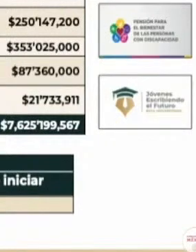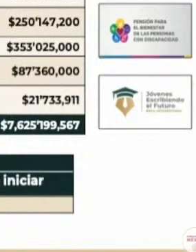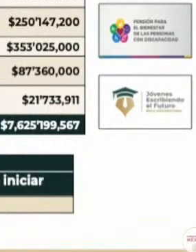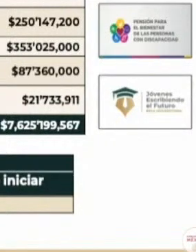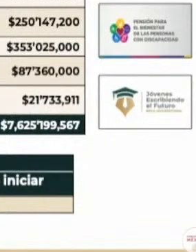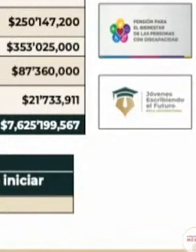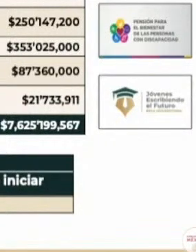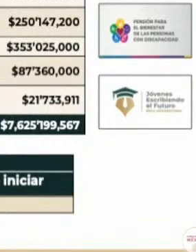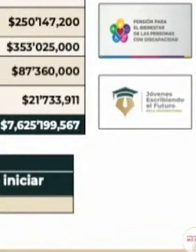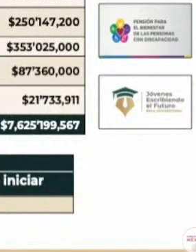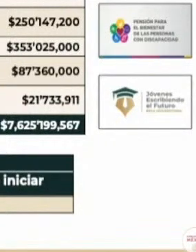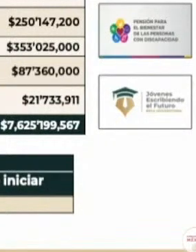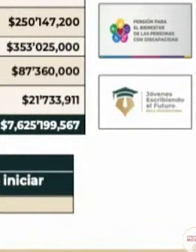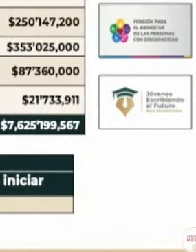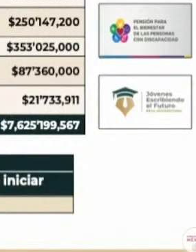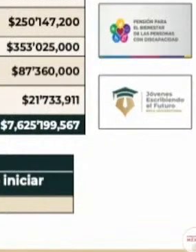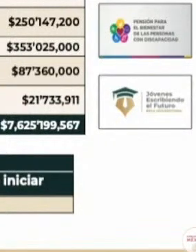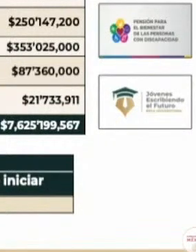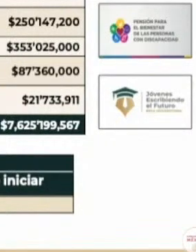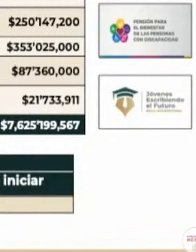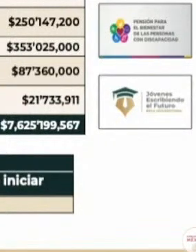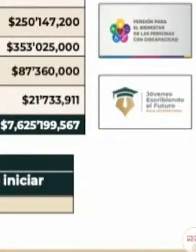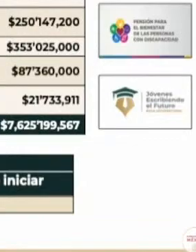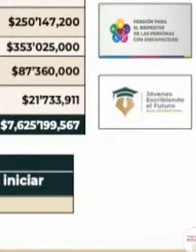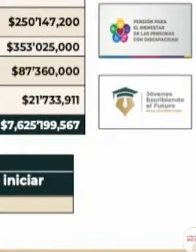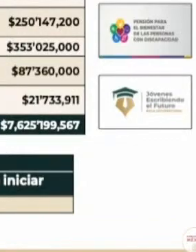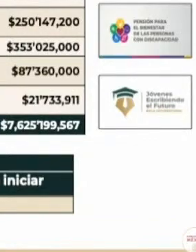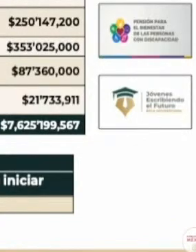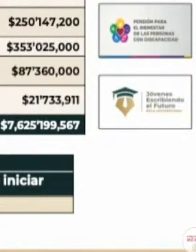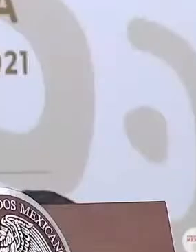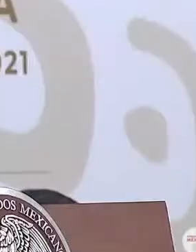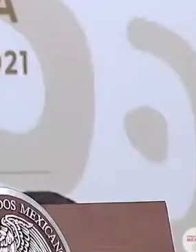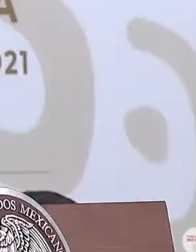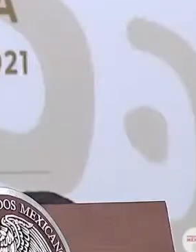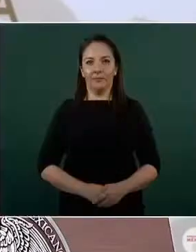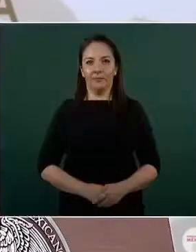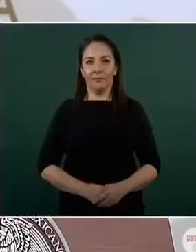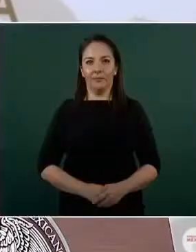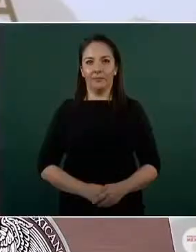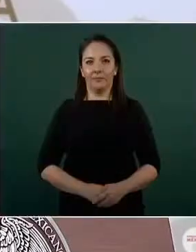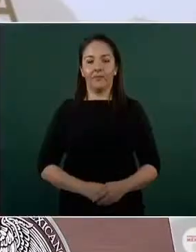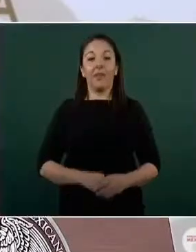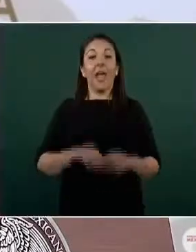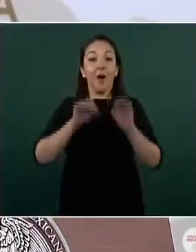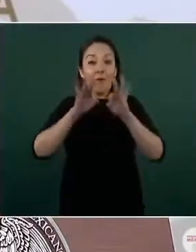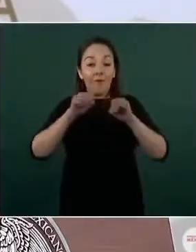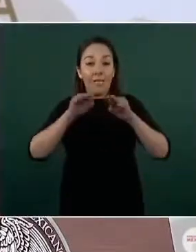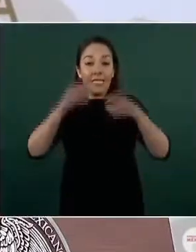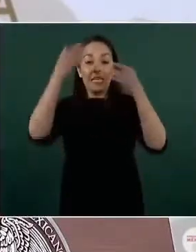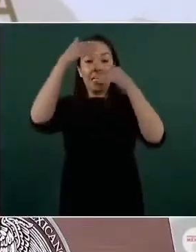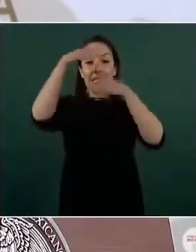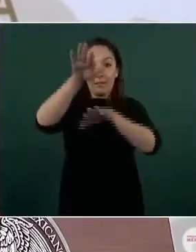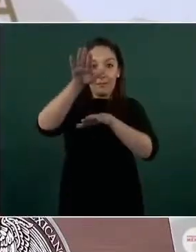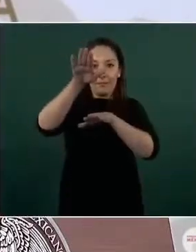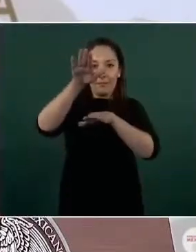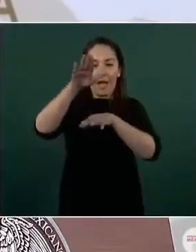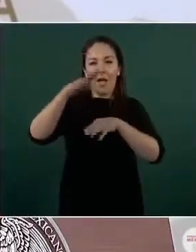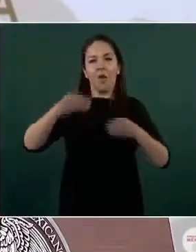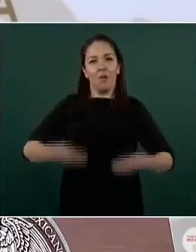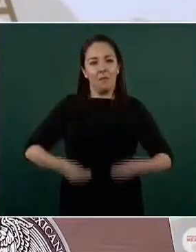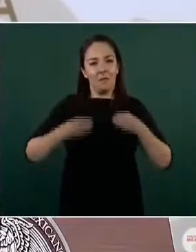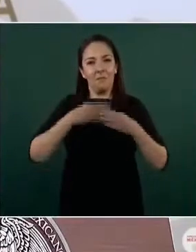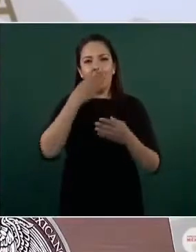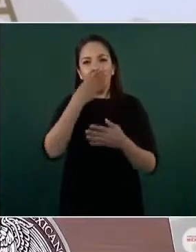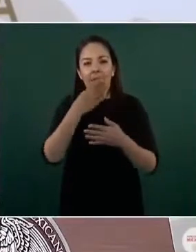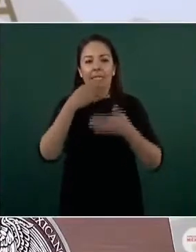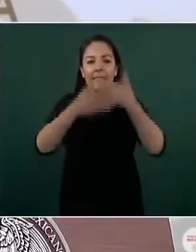través de los programas sociales. Las sucursales del Banco del Bienestar que se están desarrollando